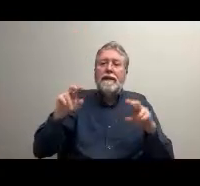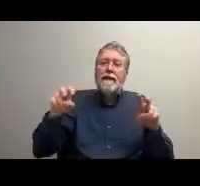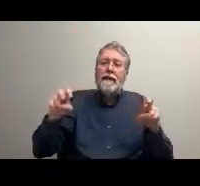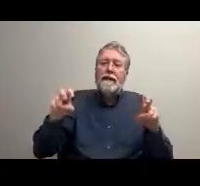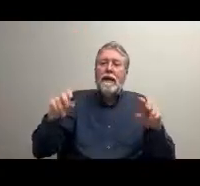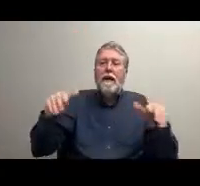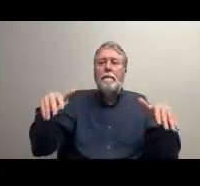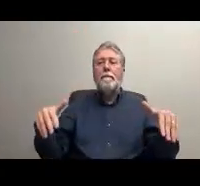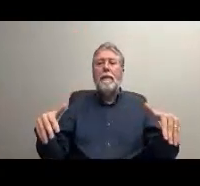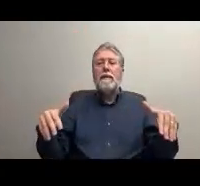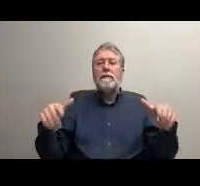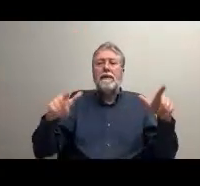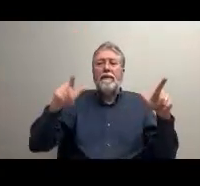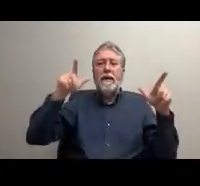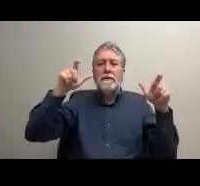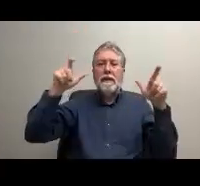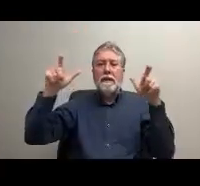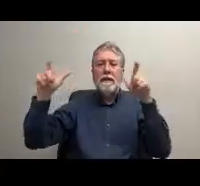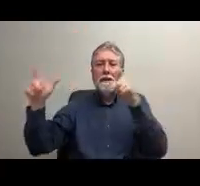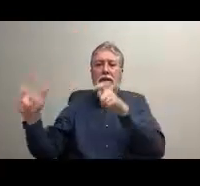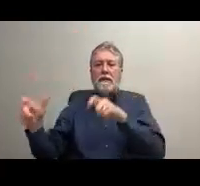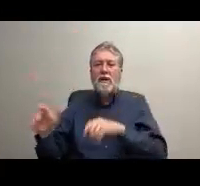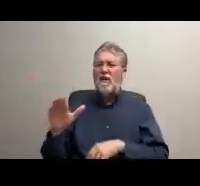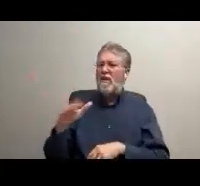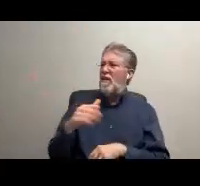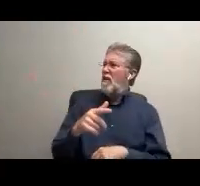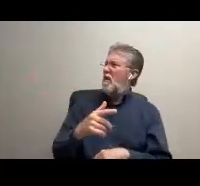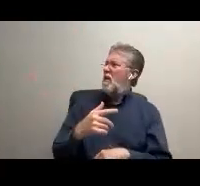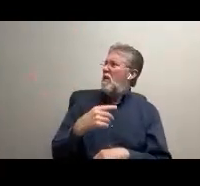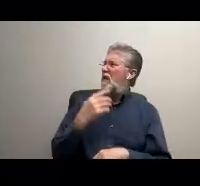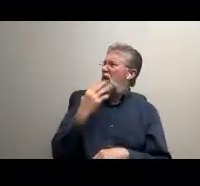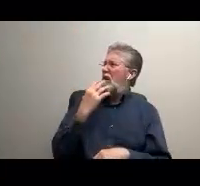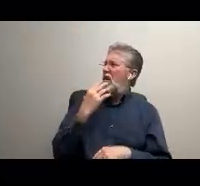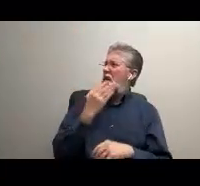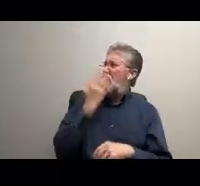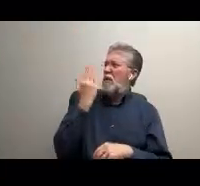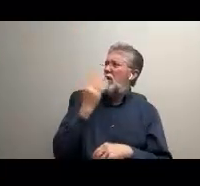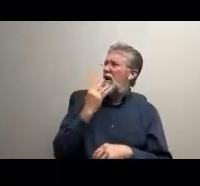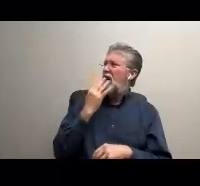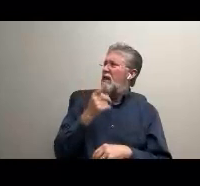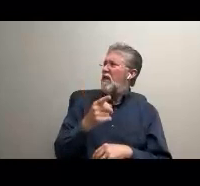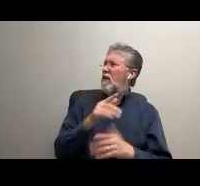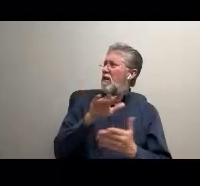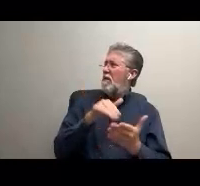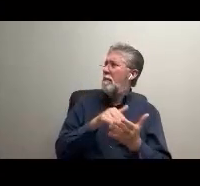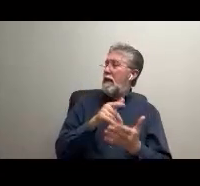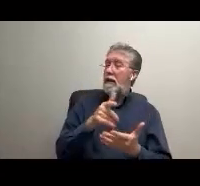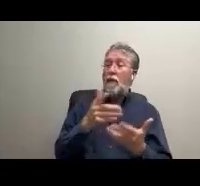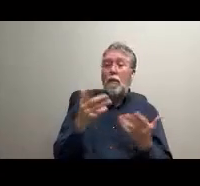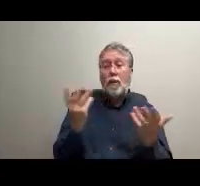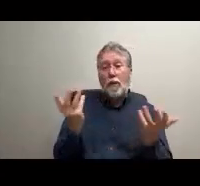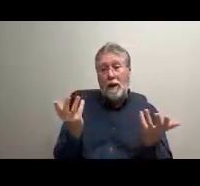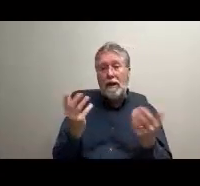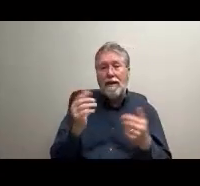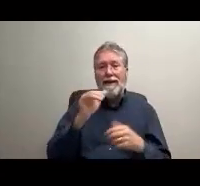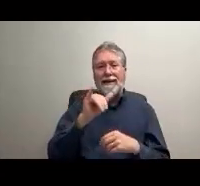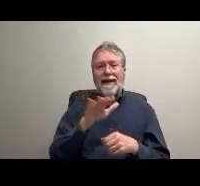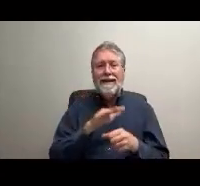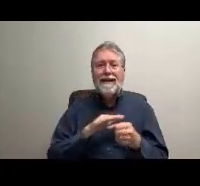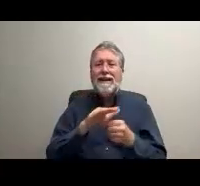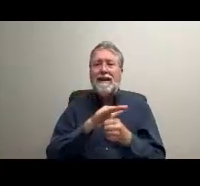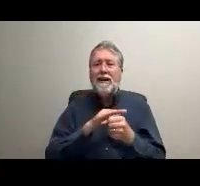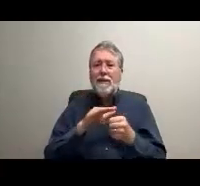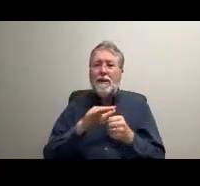aún así, podríamos preguntarnos por qué hay tantos puntos blancos en medio de las islas. Eso es porque posiblemente que esas zonas